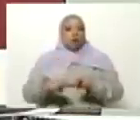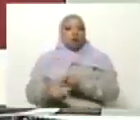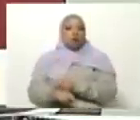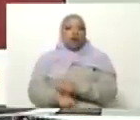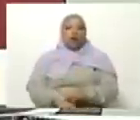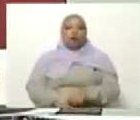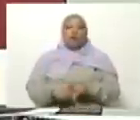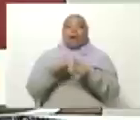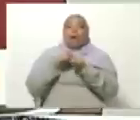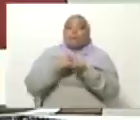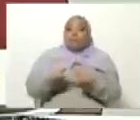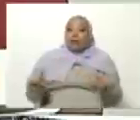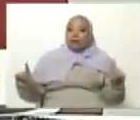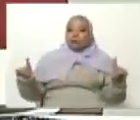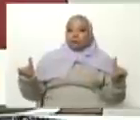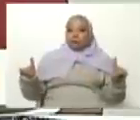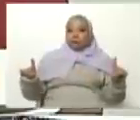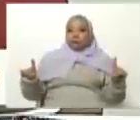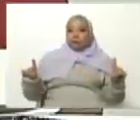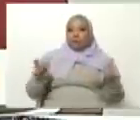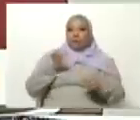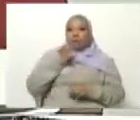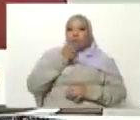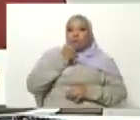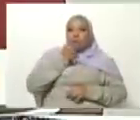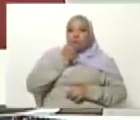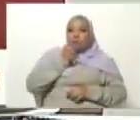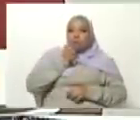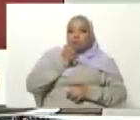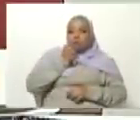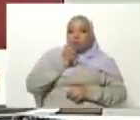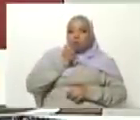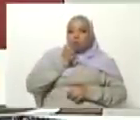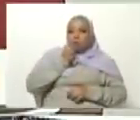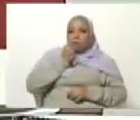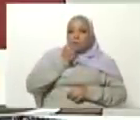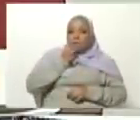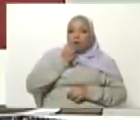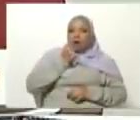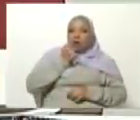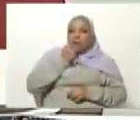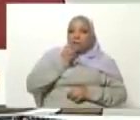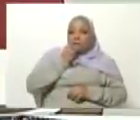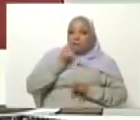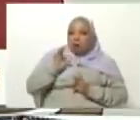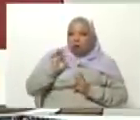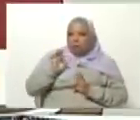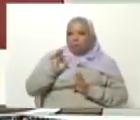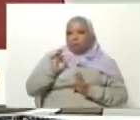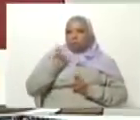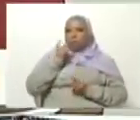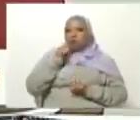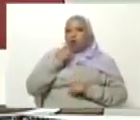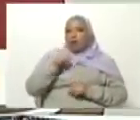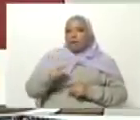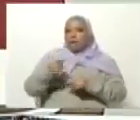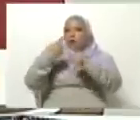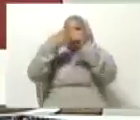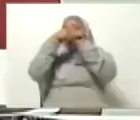las elecciones de la Asamblea Nacional, ninguno de ellos objetó el sistema electoral. No objetaron al